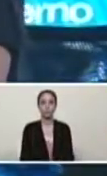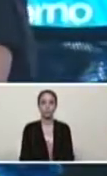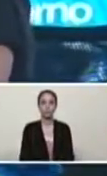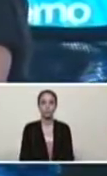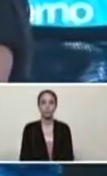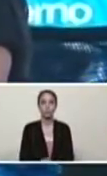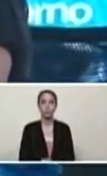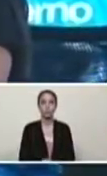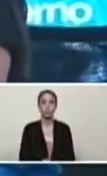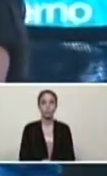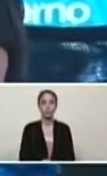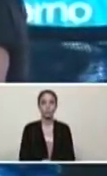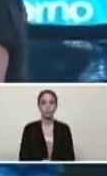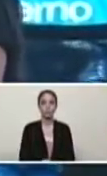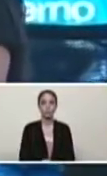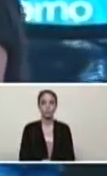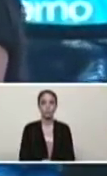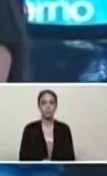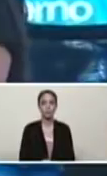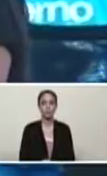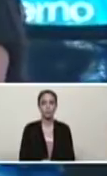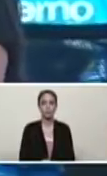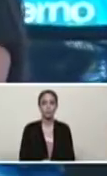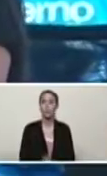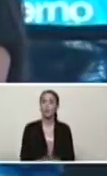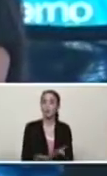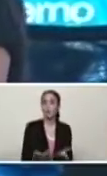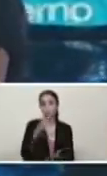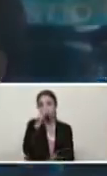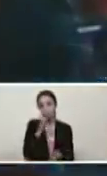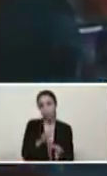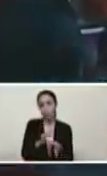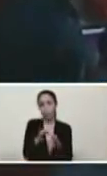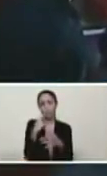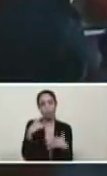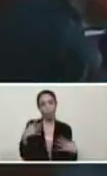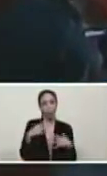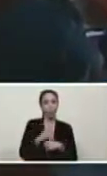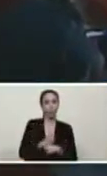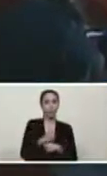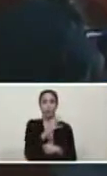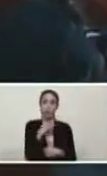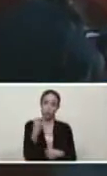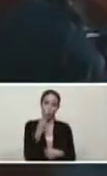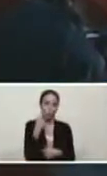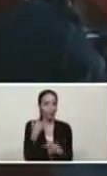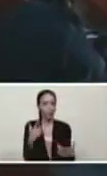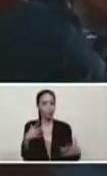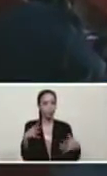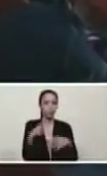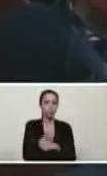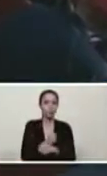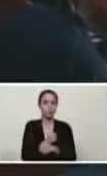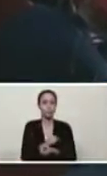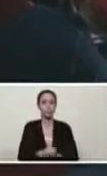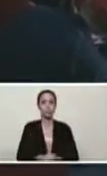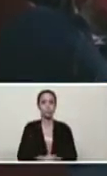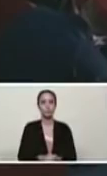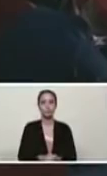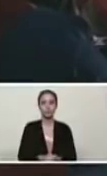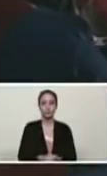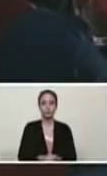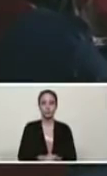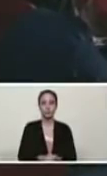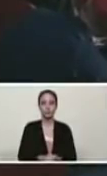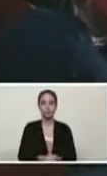presidente. Dios lo bendiga grandemente por seguir creyendo y por seguir confiando, además de la juventud, en el movimiento estudiantil venezolano de